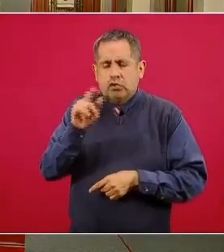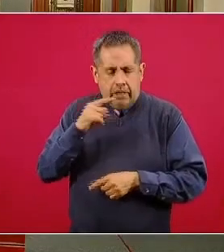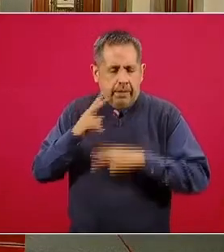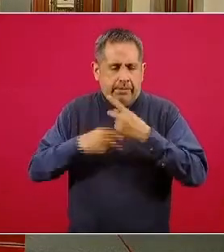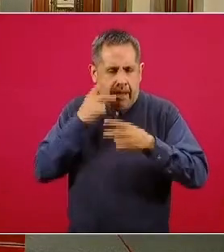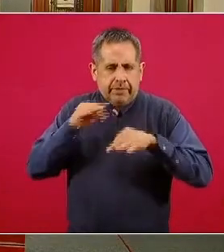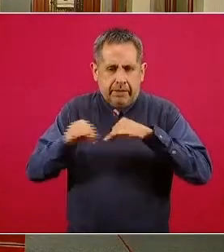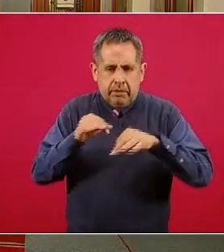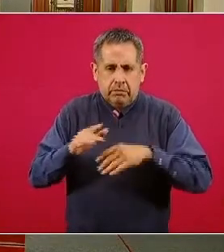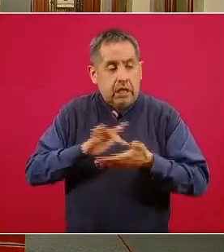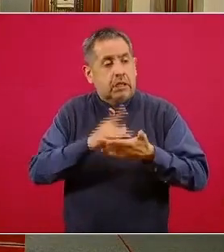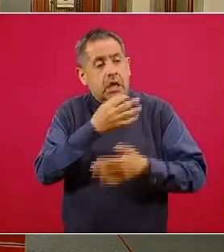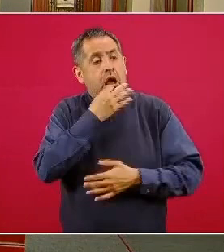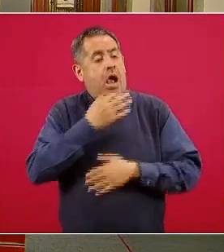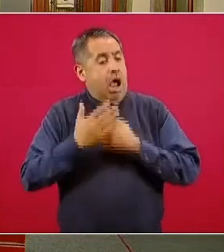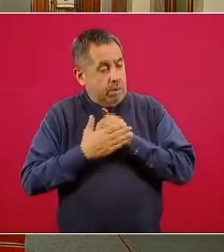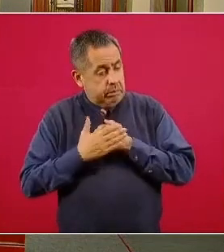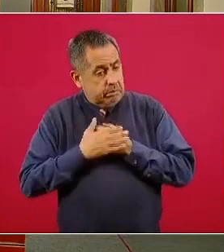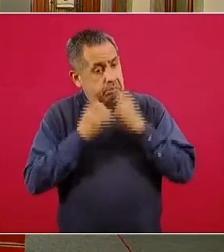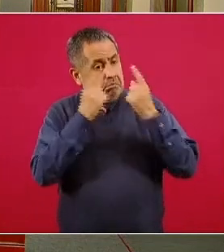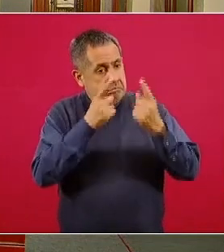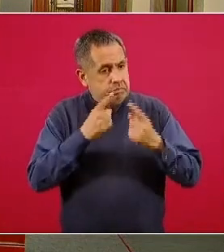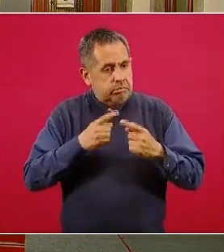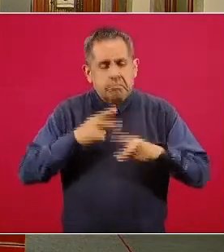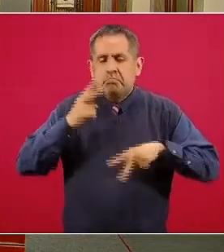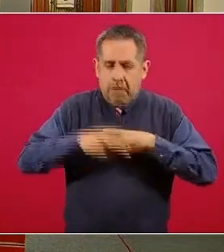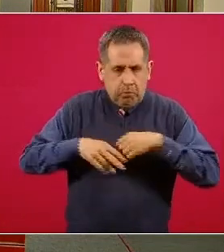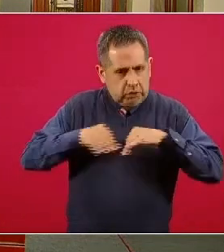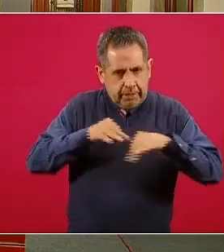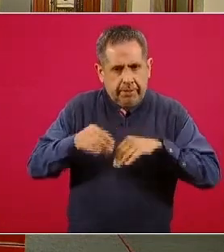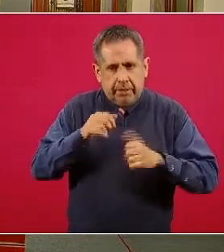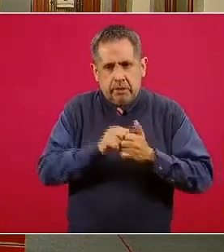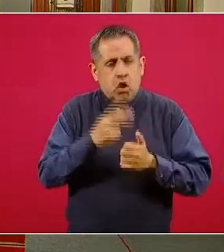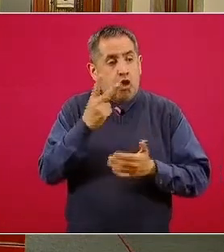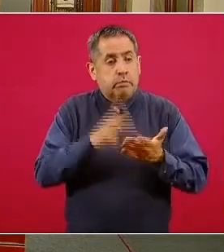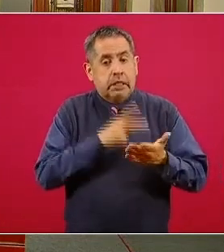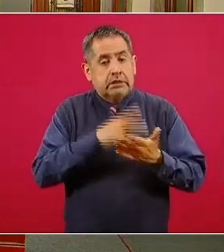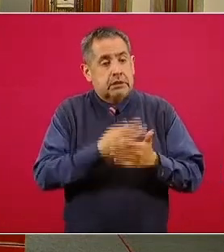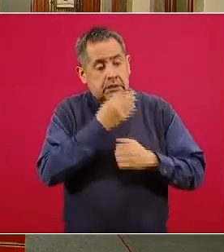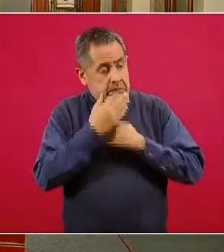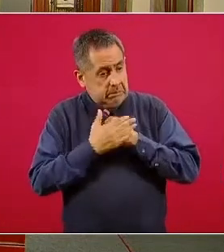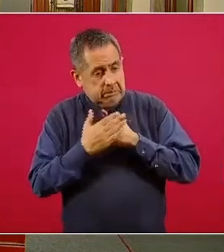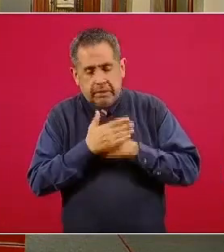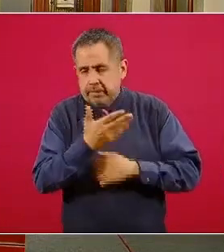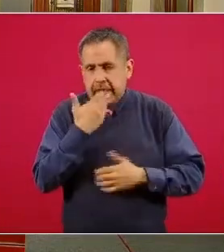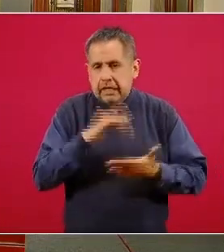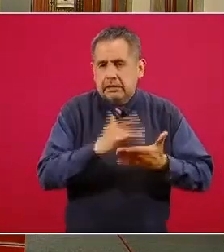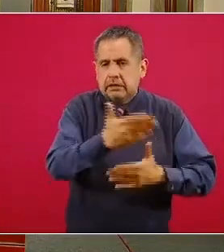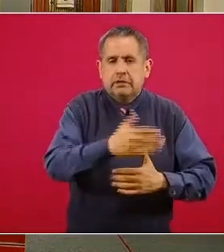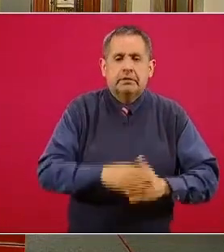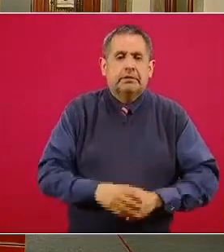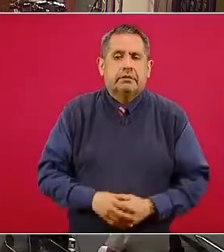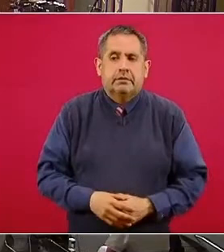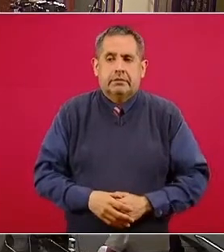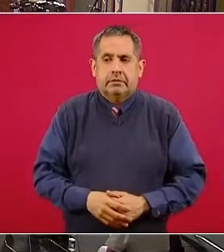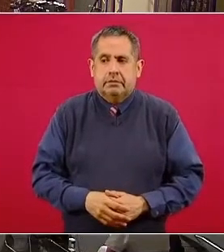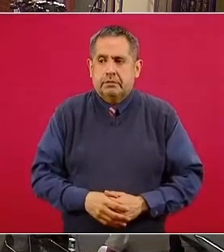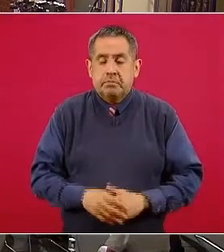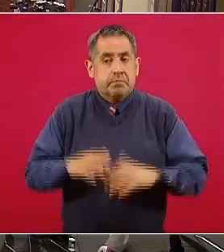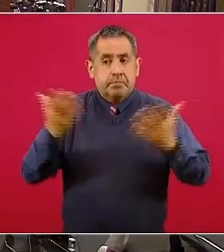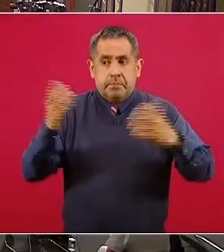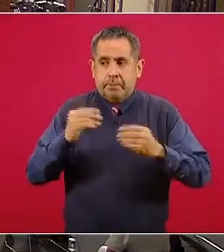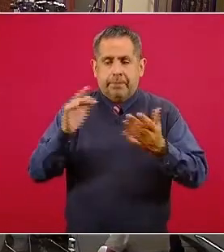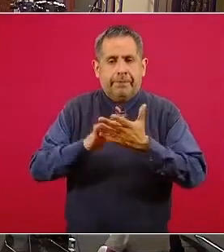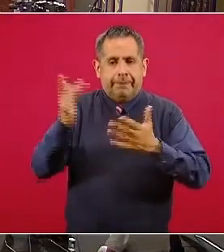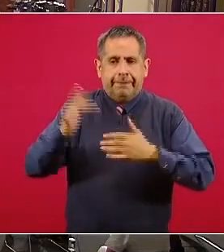ahí vamos trabajando. Y gracias a usted porque nos lo hizo ver aquí en 2 ocasiones en otras conferencias. Muy bien, pues